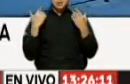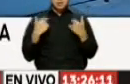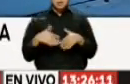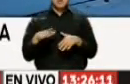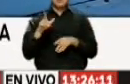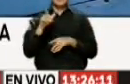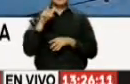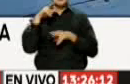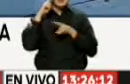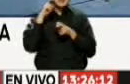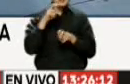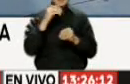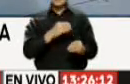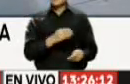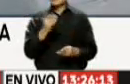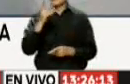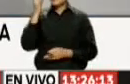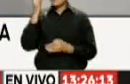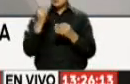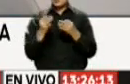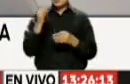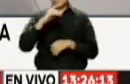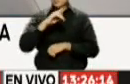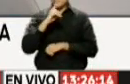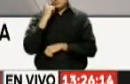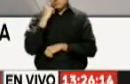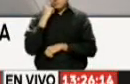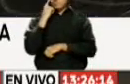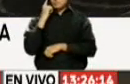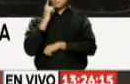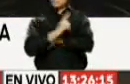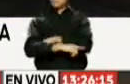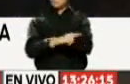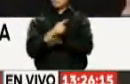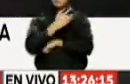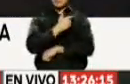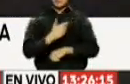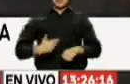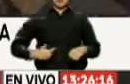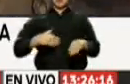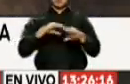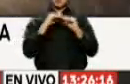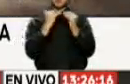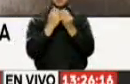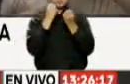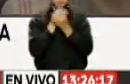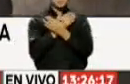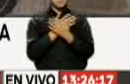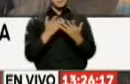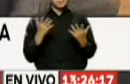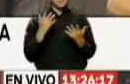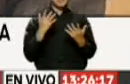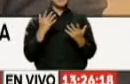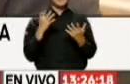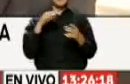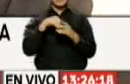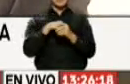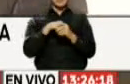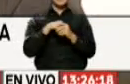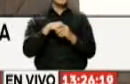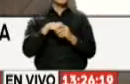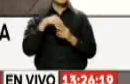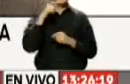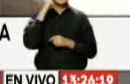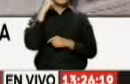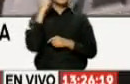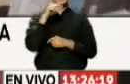los expedientes serán enviados a la justicia para la sanción. El presidente de la Comisión Anticorrupción advierte que en el alma mater podrían